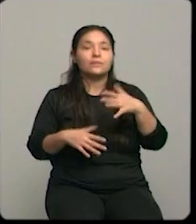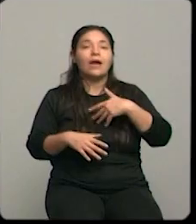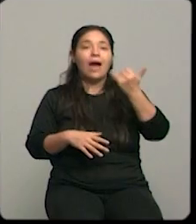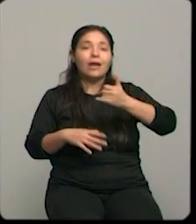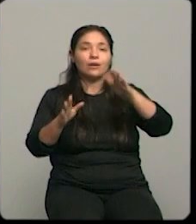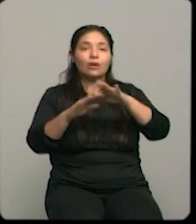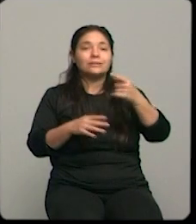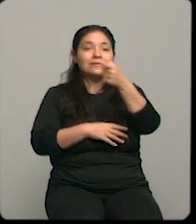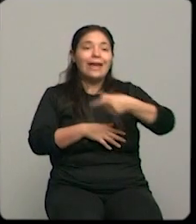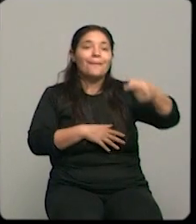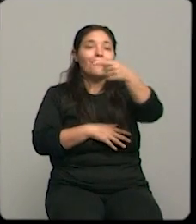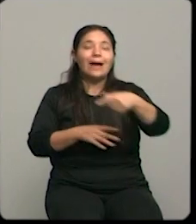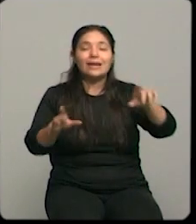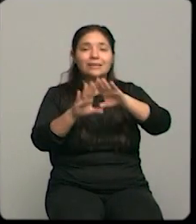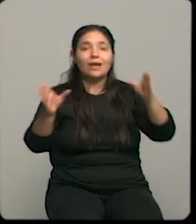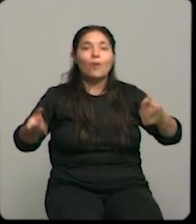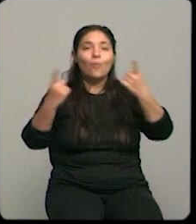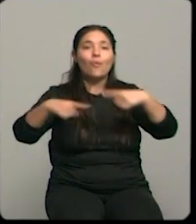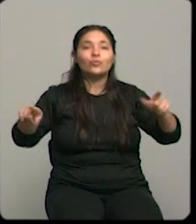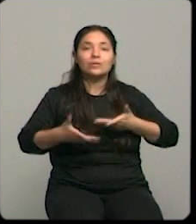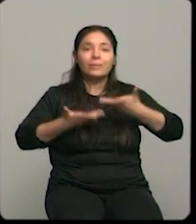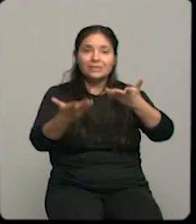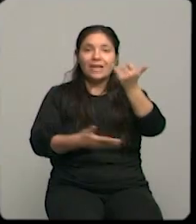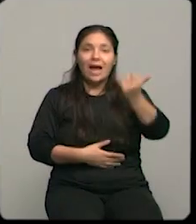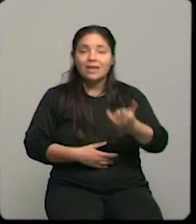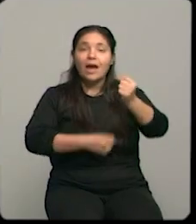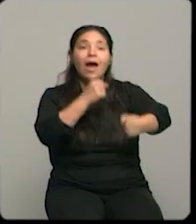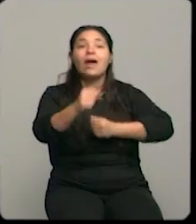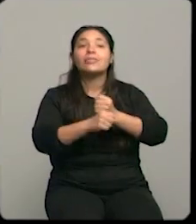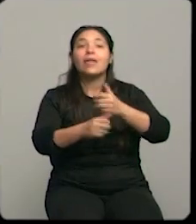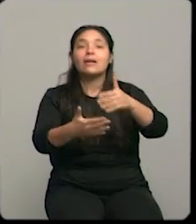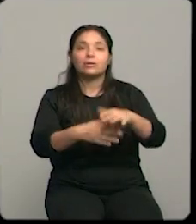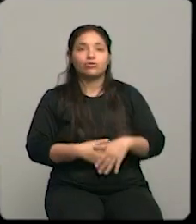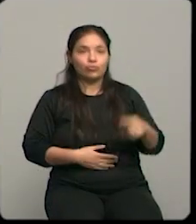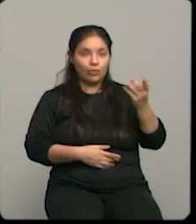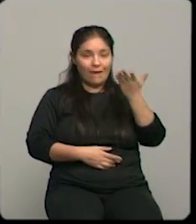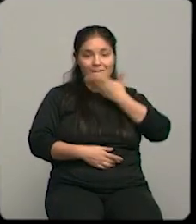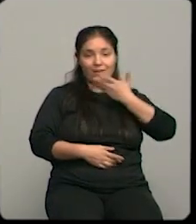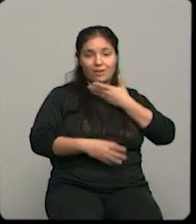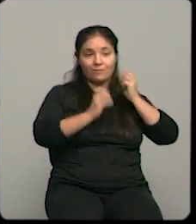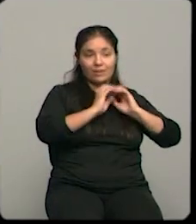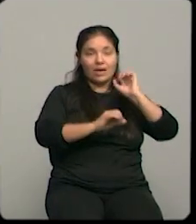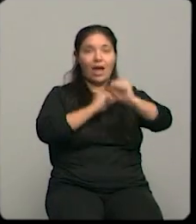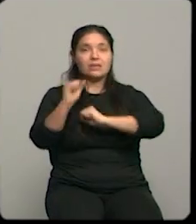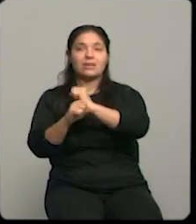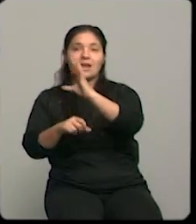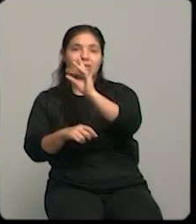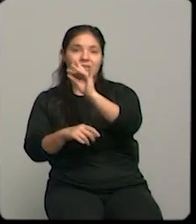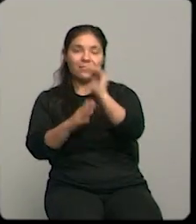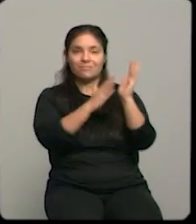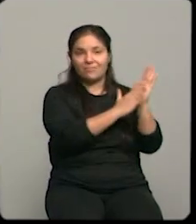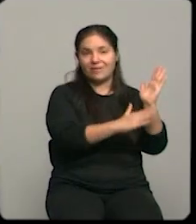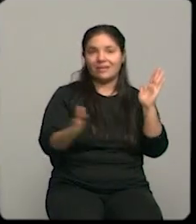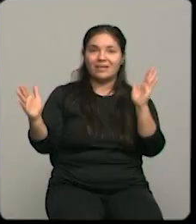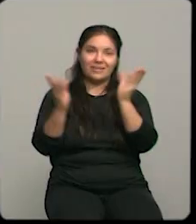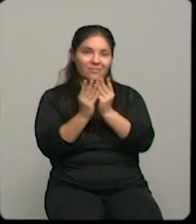todas las semanas entonces. Todas las semanas. Hasta... Nosotros arrancamos en febrero y terminamos mediados de diciembre. Mucho por